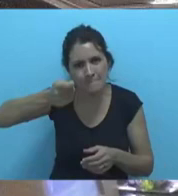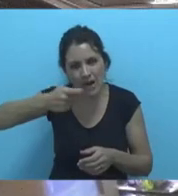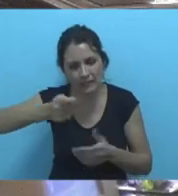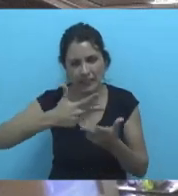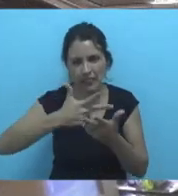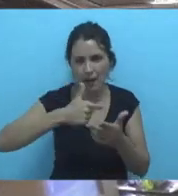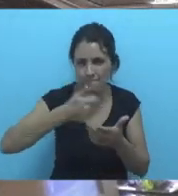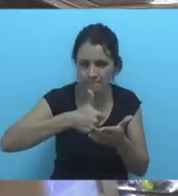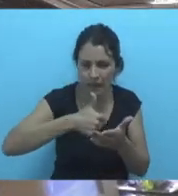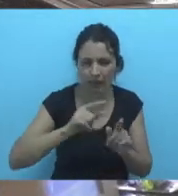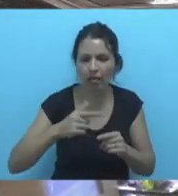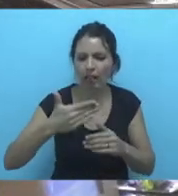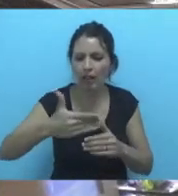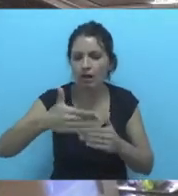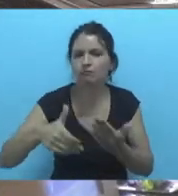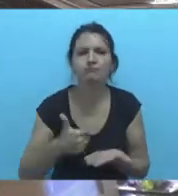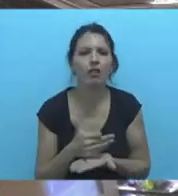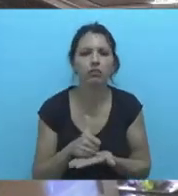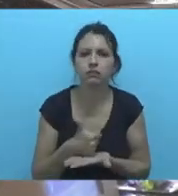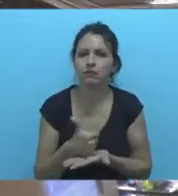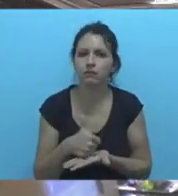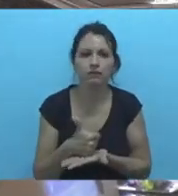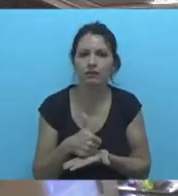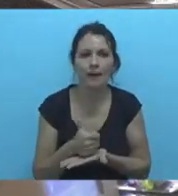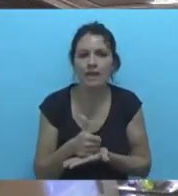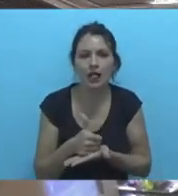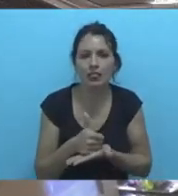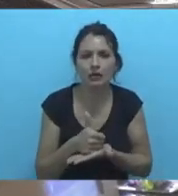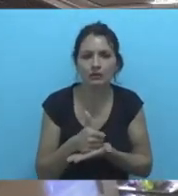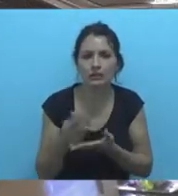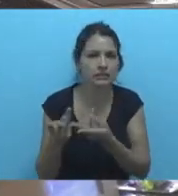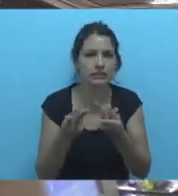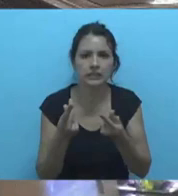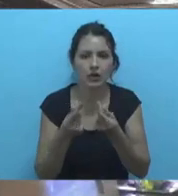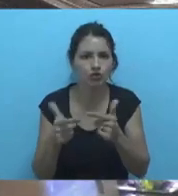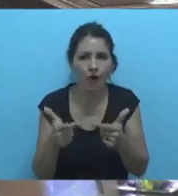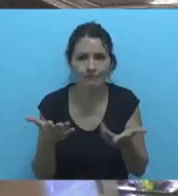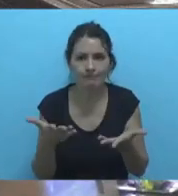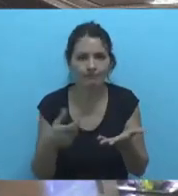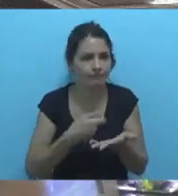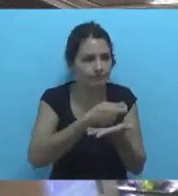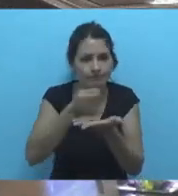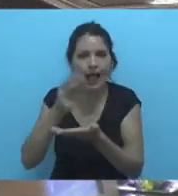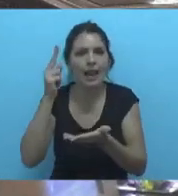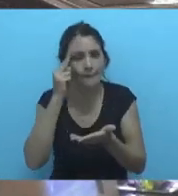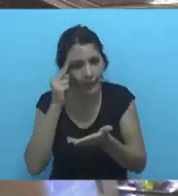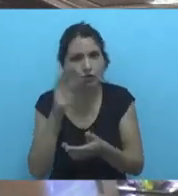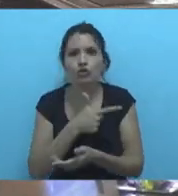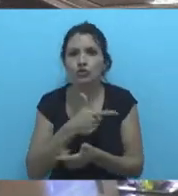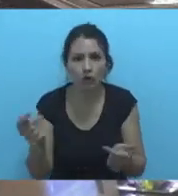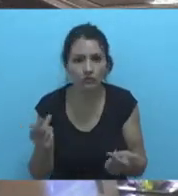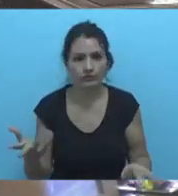Tres meses después, todavía seguimos esperando las respuestas y que se respete la institucionalidad